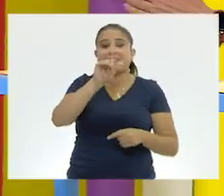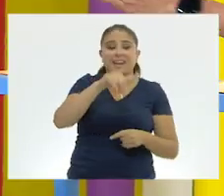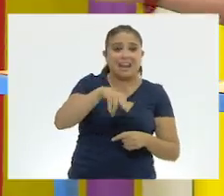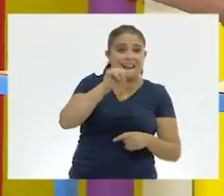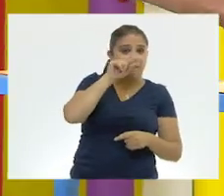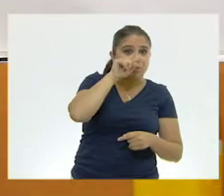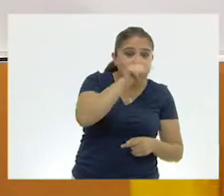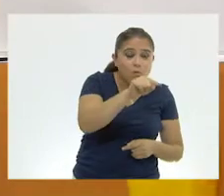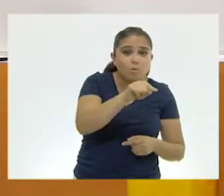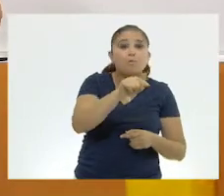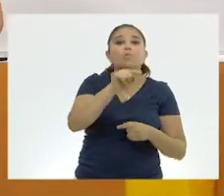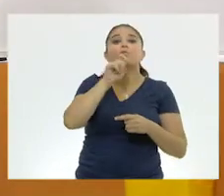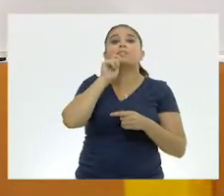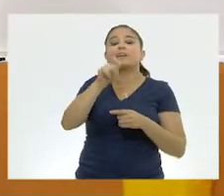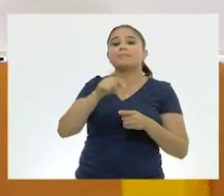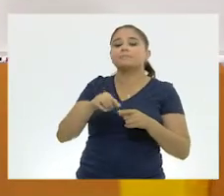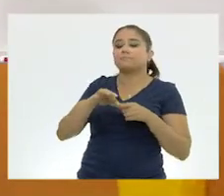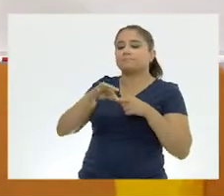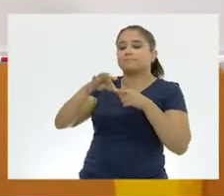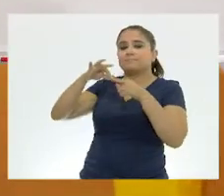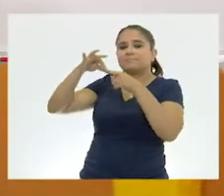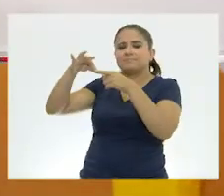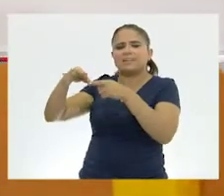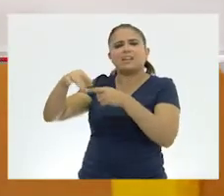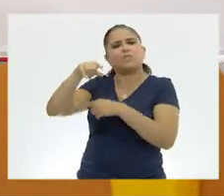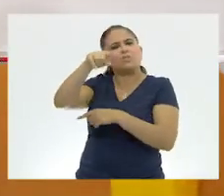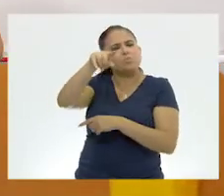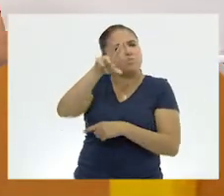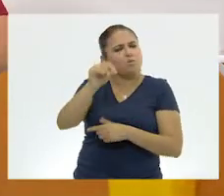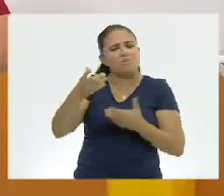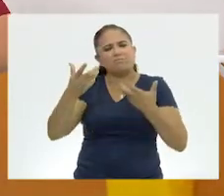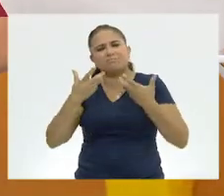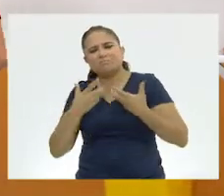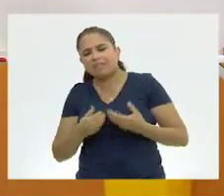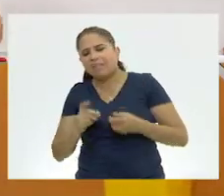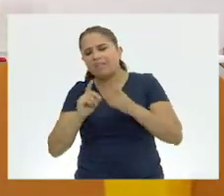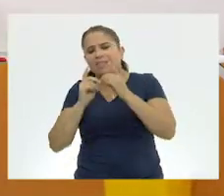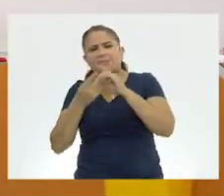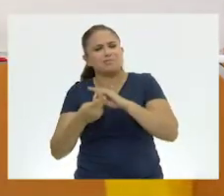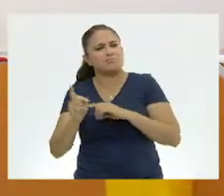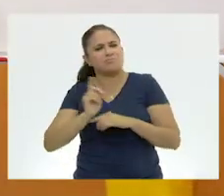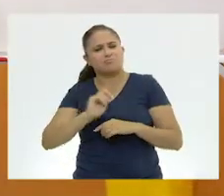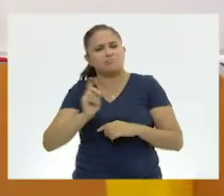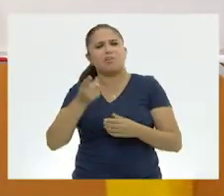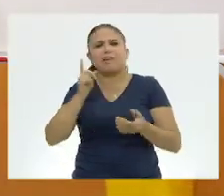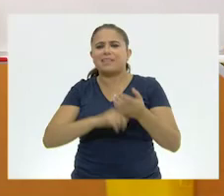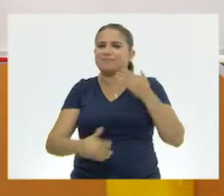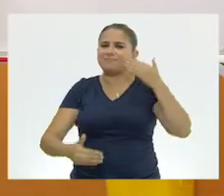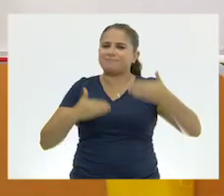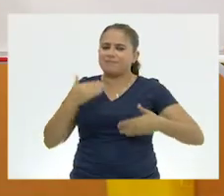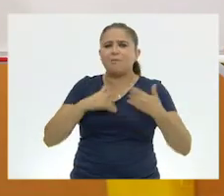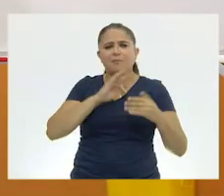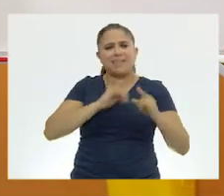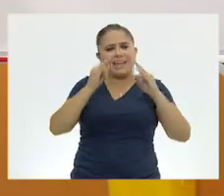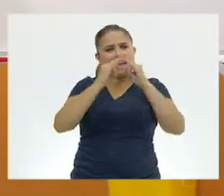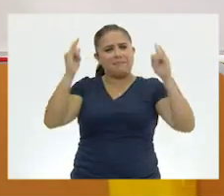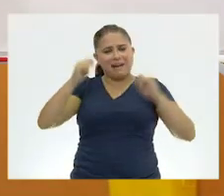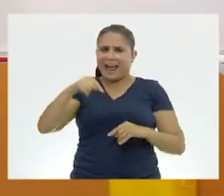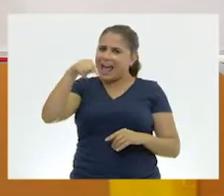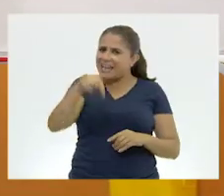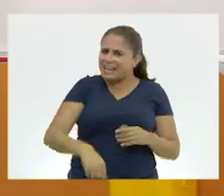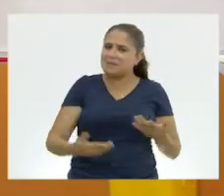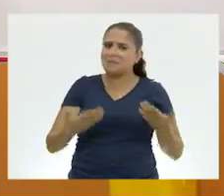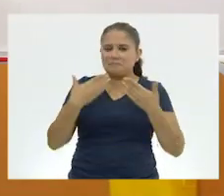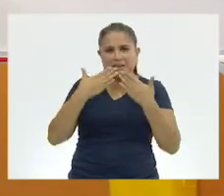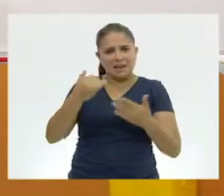el rumbo de no dejarse afligir y de tomar una decisión para poder venir a acampar y pasarlo igual de